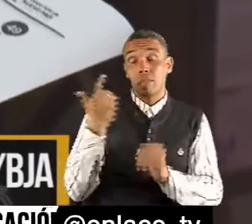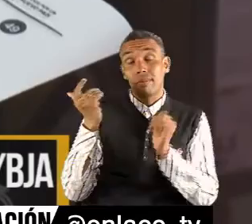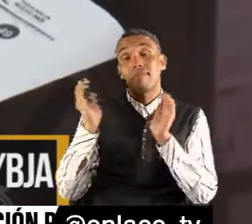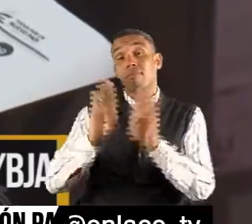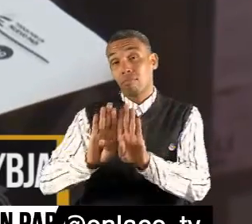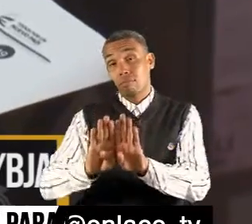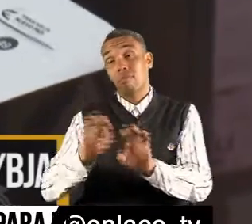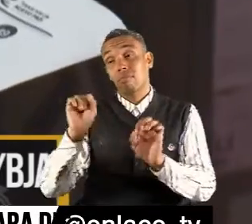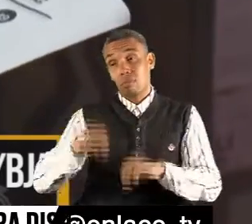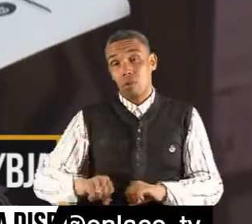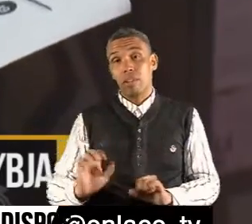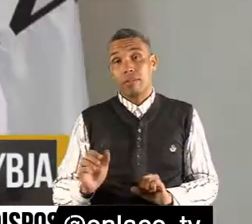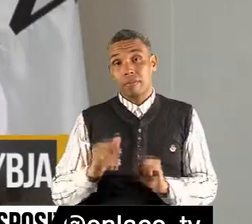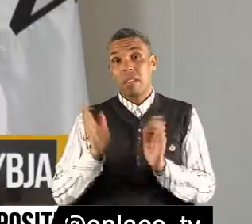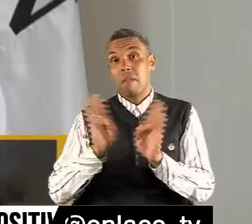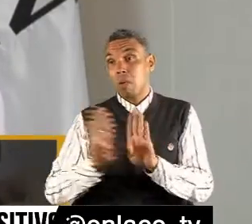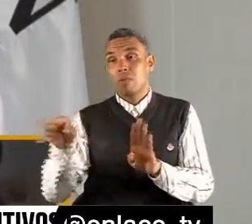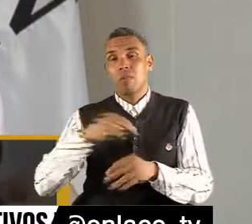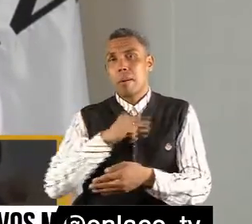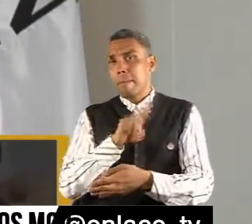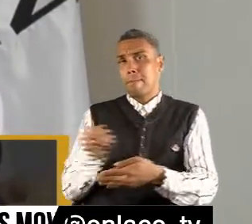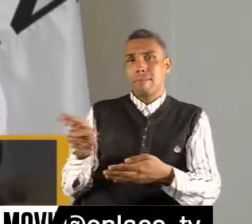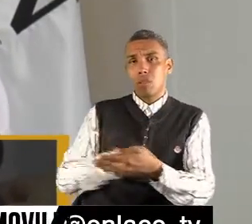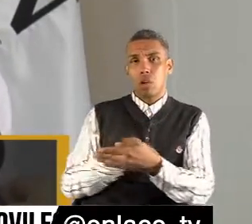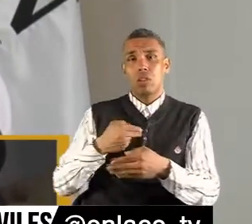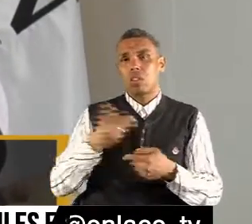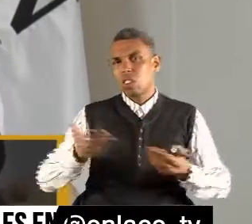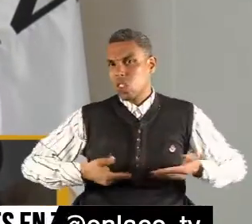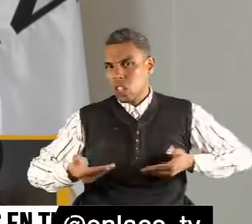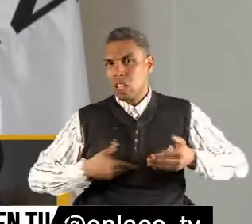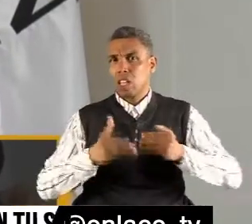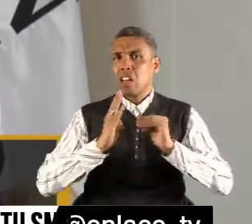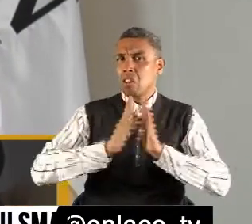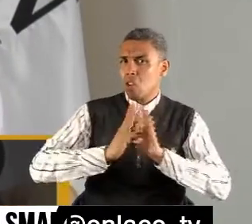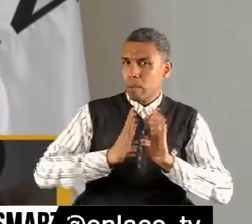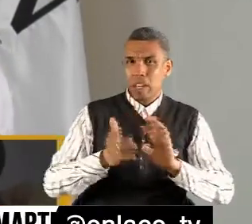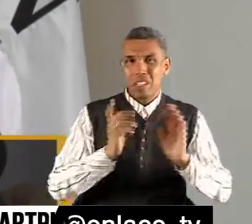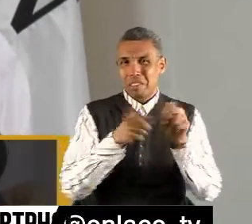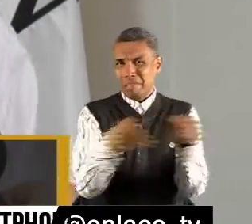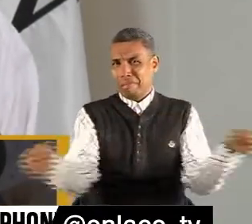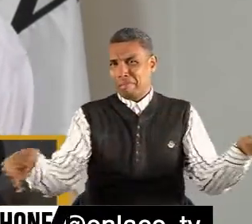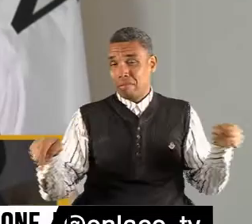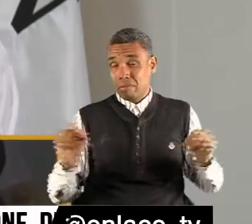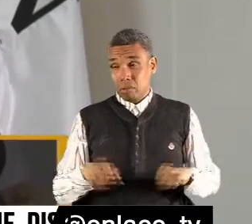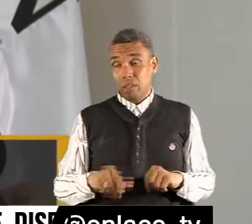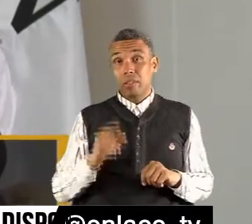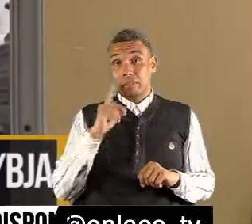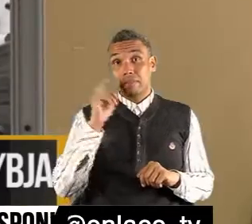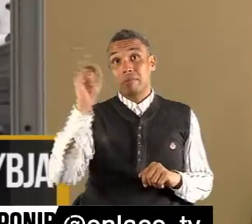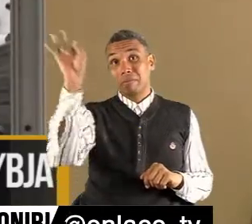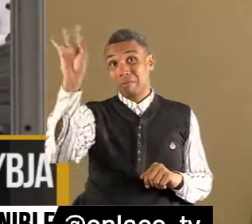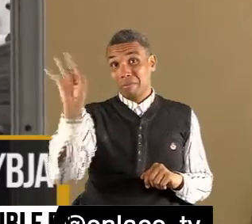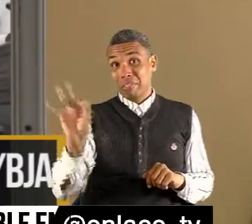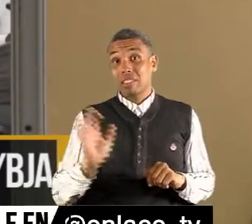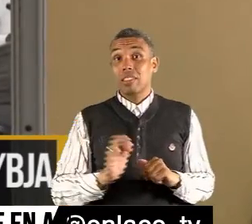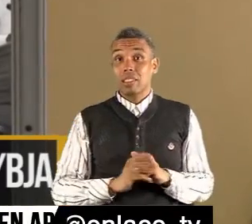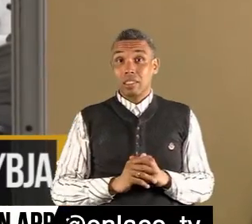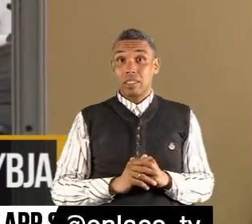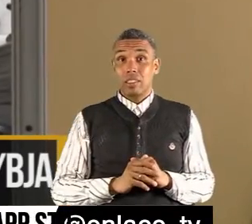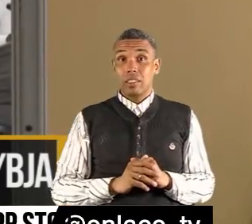días. Procede parte de unos intereses muy altos, gravosos, que corresponde